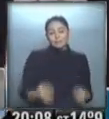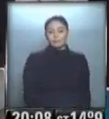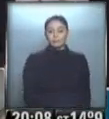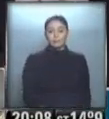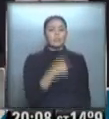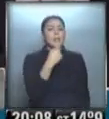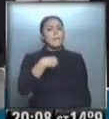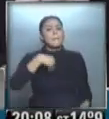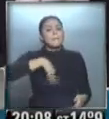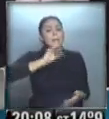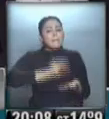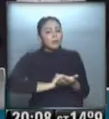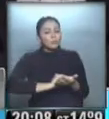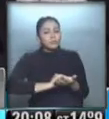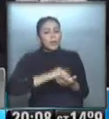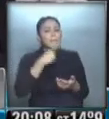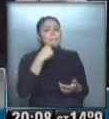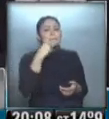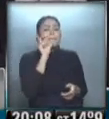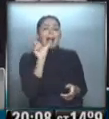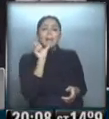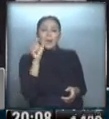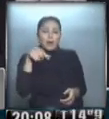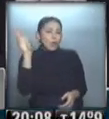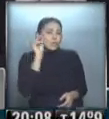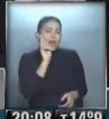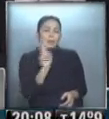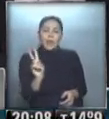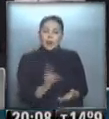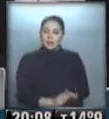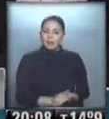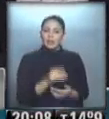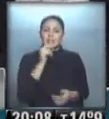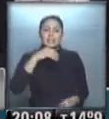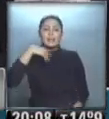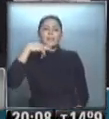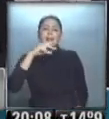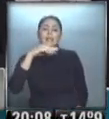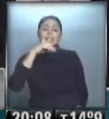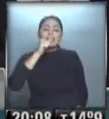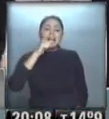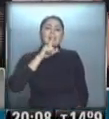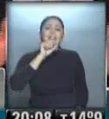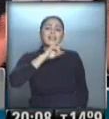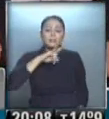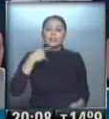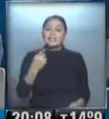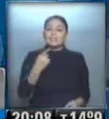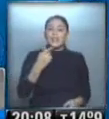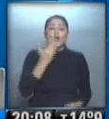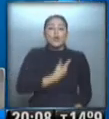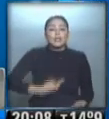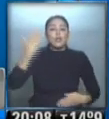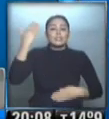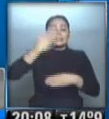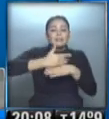Pedro, más preguntas. Una palabra que se está escuchando y mucho por estas horas, que significa shutdown. Ayer lo mencionábamos, cierre del